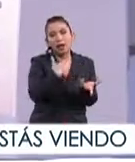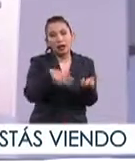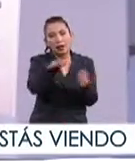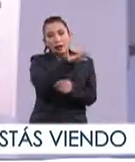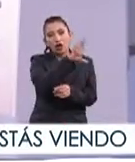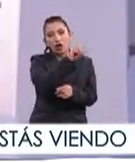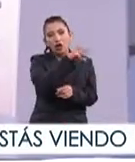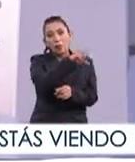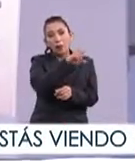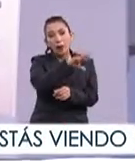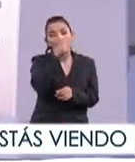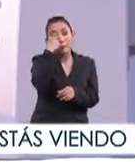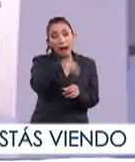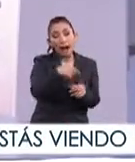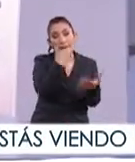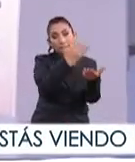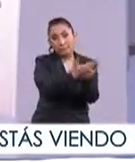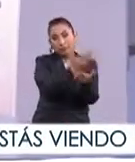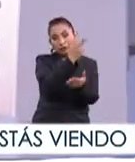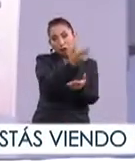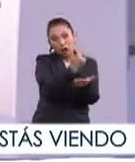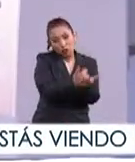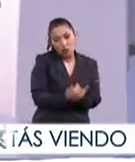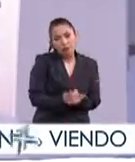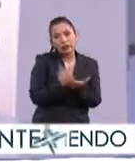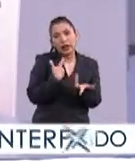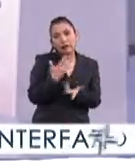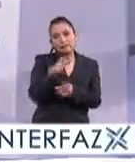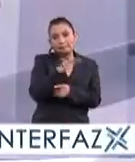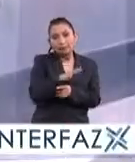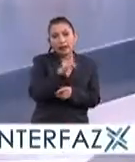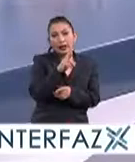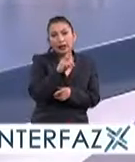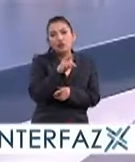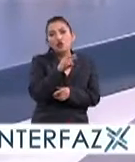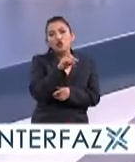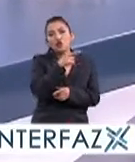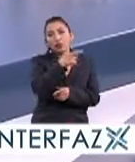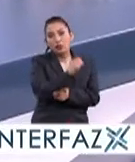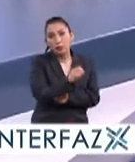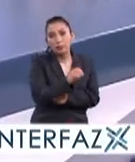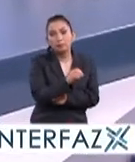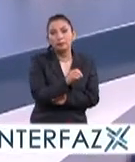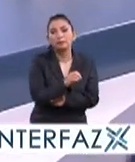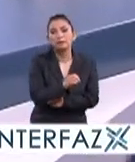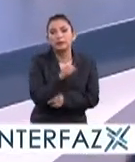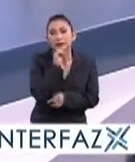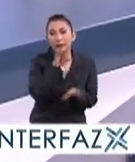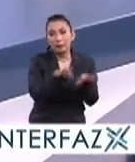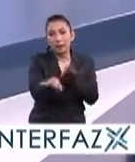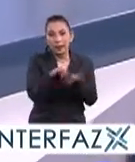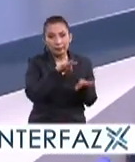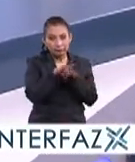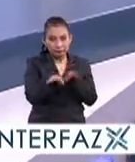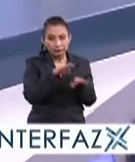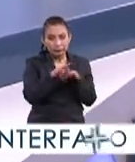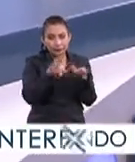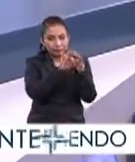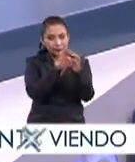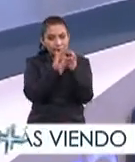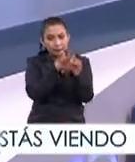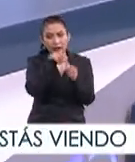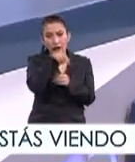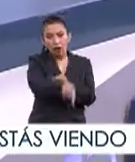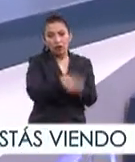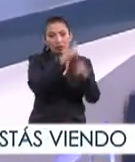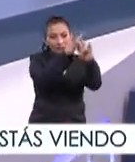Comara para que presenten su solicitud de condiciones de refugio y trabajar de estrecha mano con